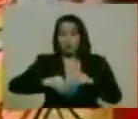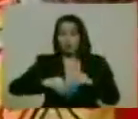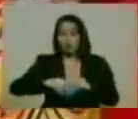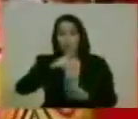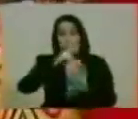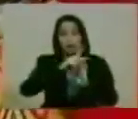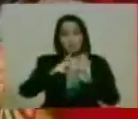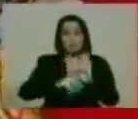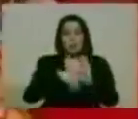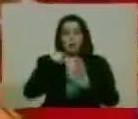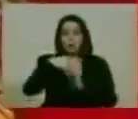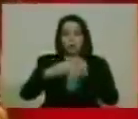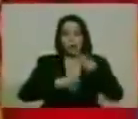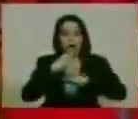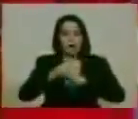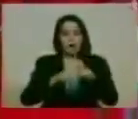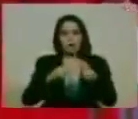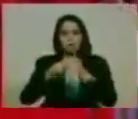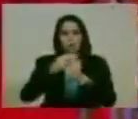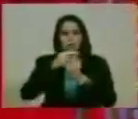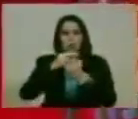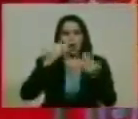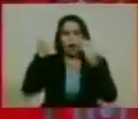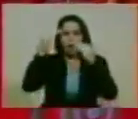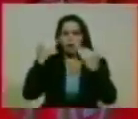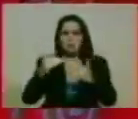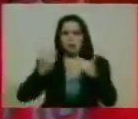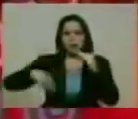ustedes han elaborado a nivel nacional.